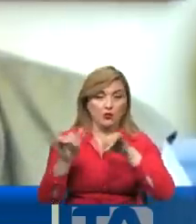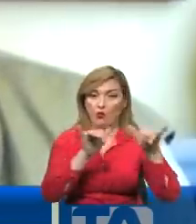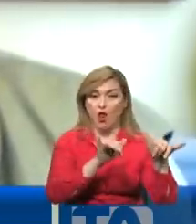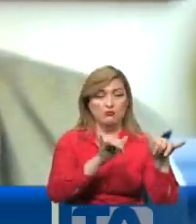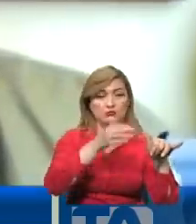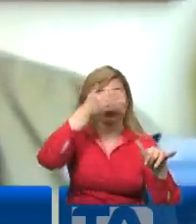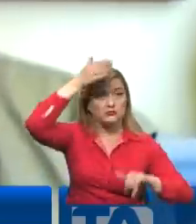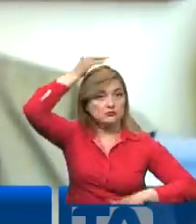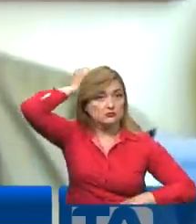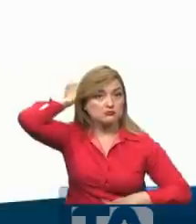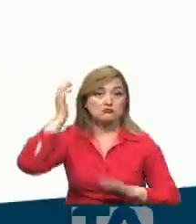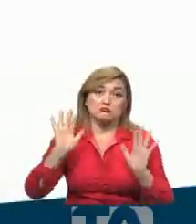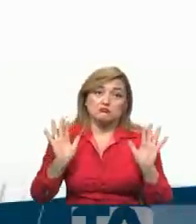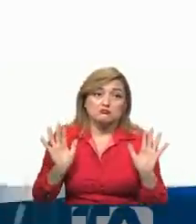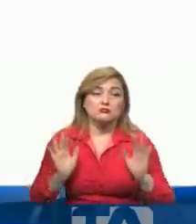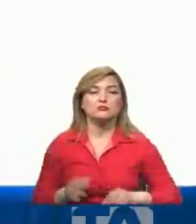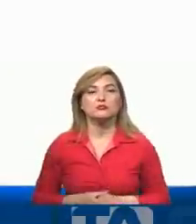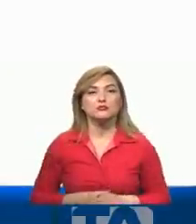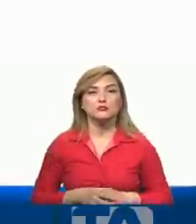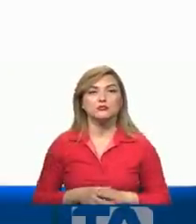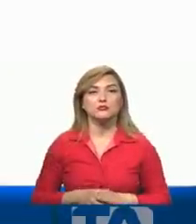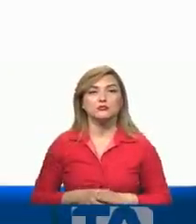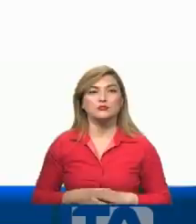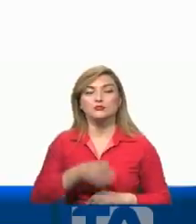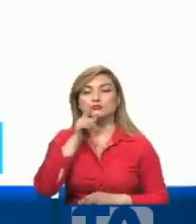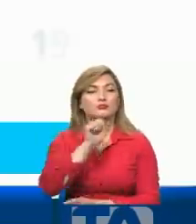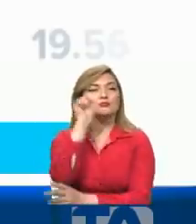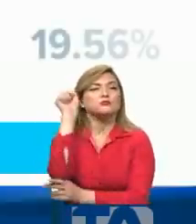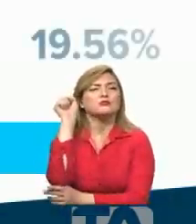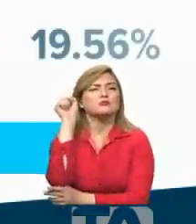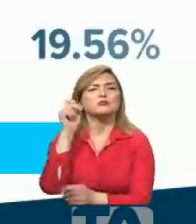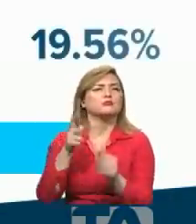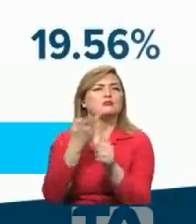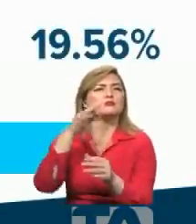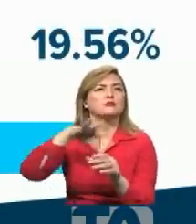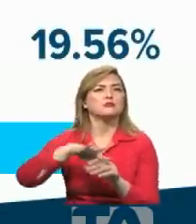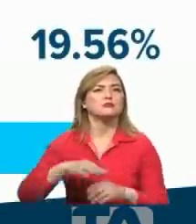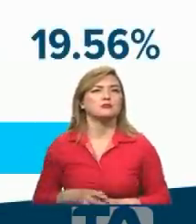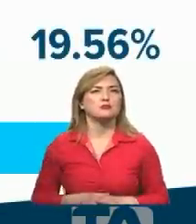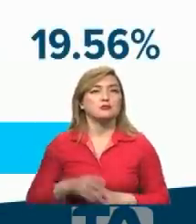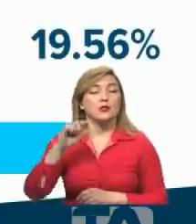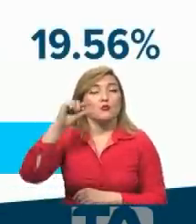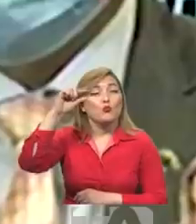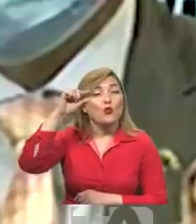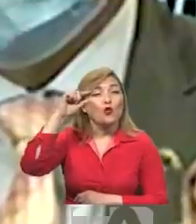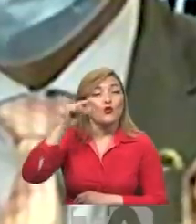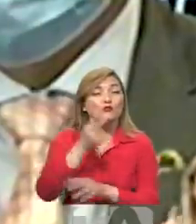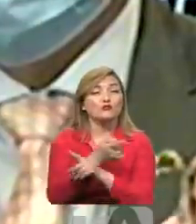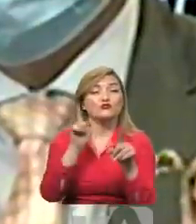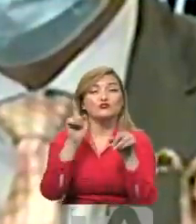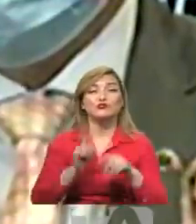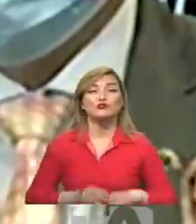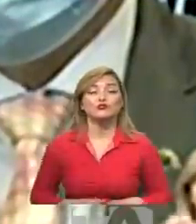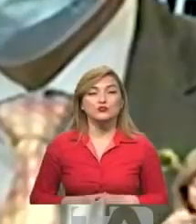ahora esté primero será primero. Pero, ¿cómo saber quién ganaría su pase a la segunda vuelta con tan estrecha diferencia?